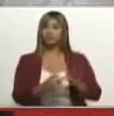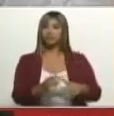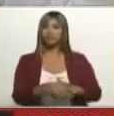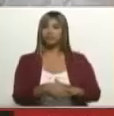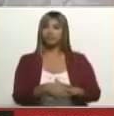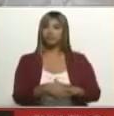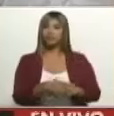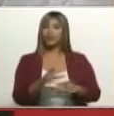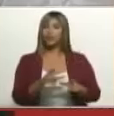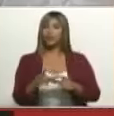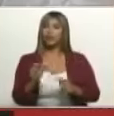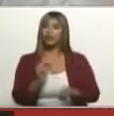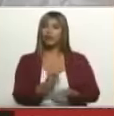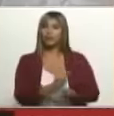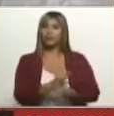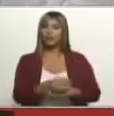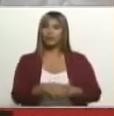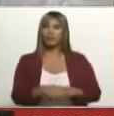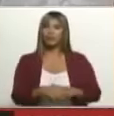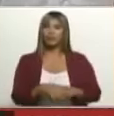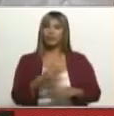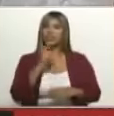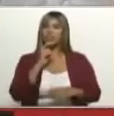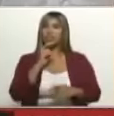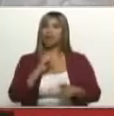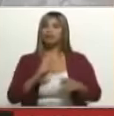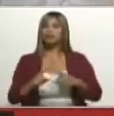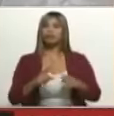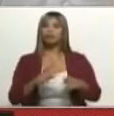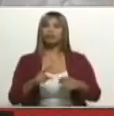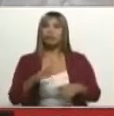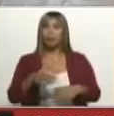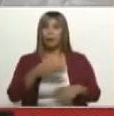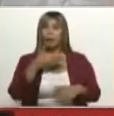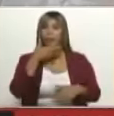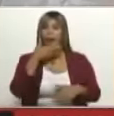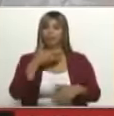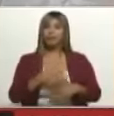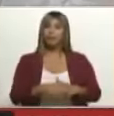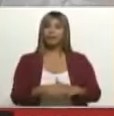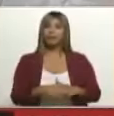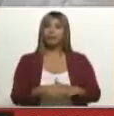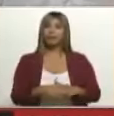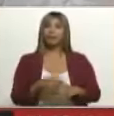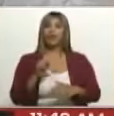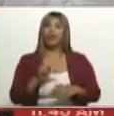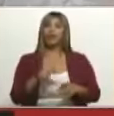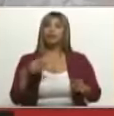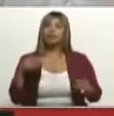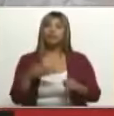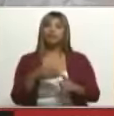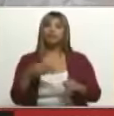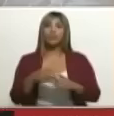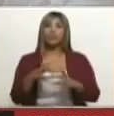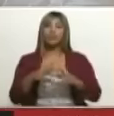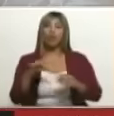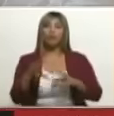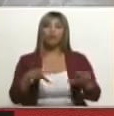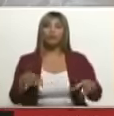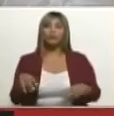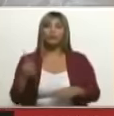Ahí están capturados todos. Quienes dirigían esta mafia aquí están capturados. Y esa mafia impactaba en todo el territorio